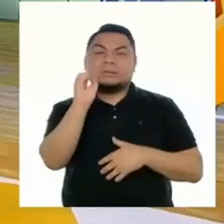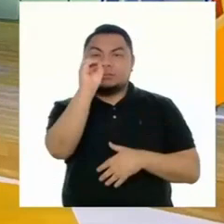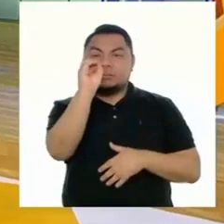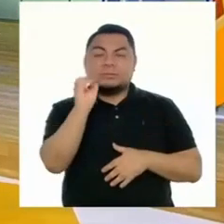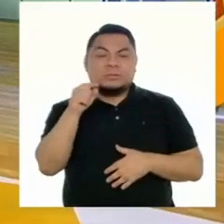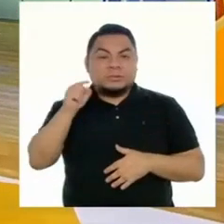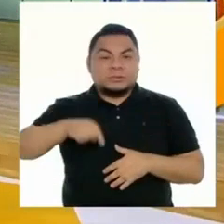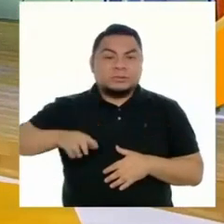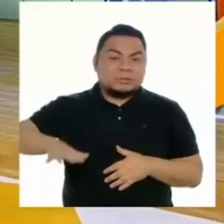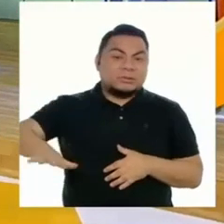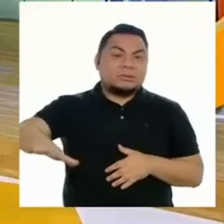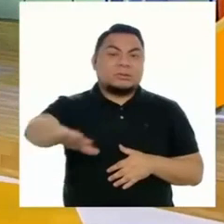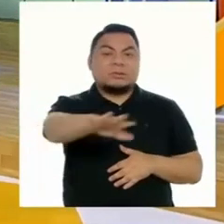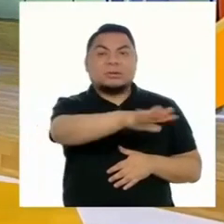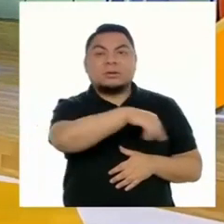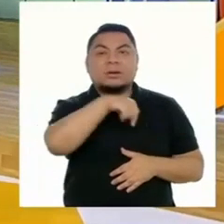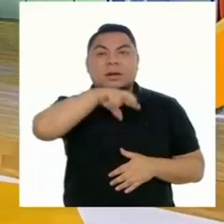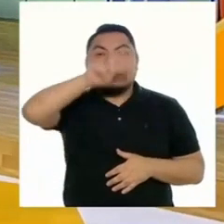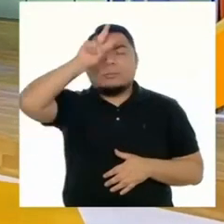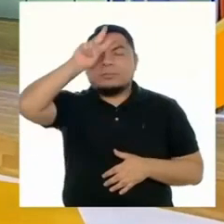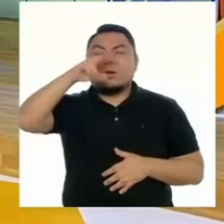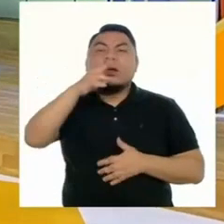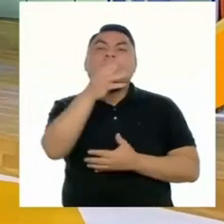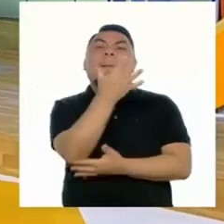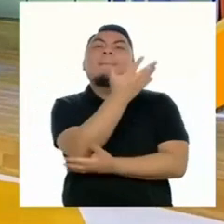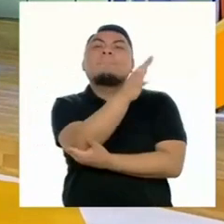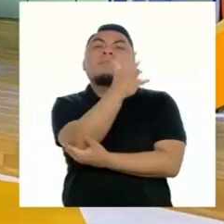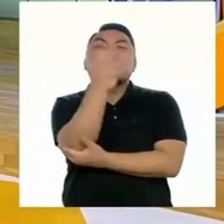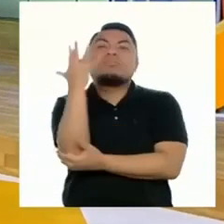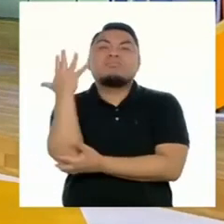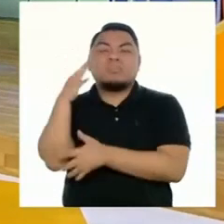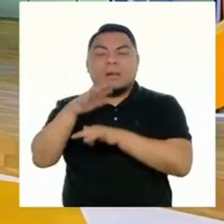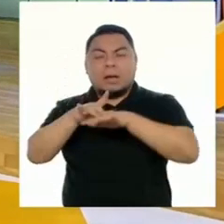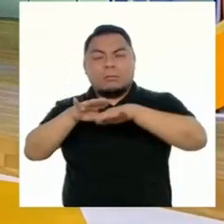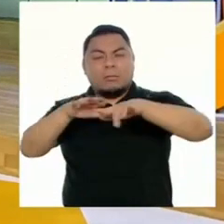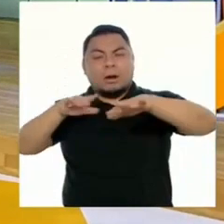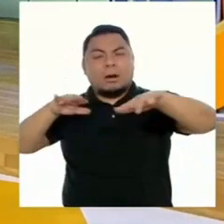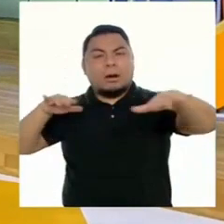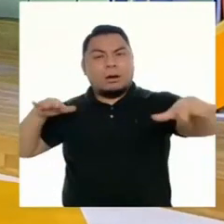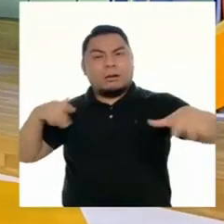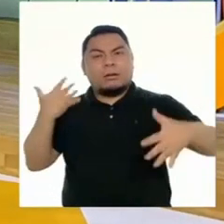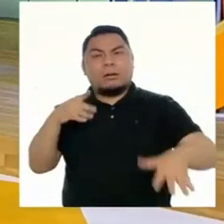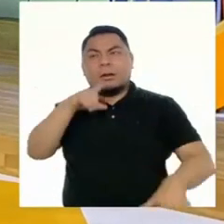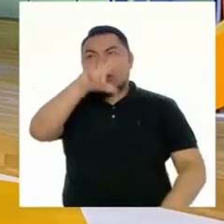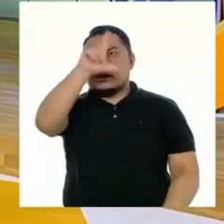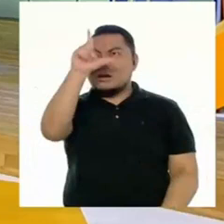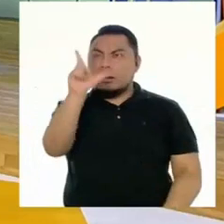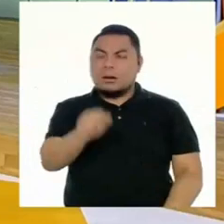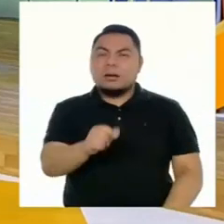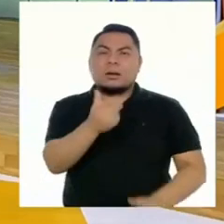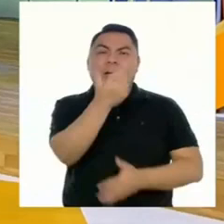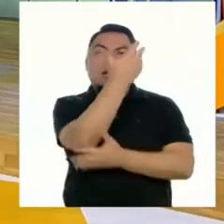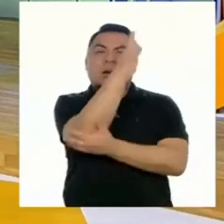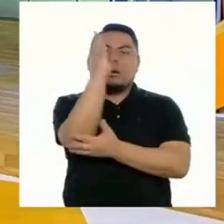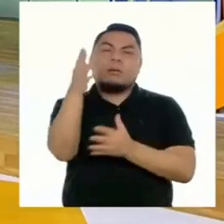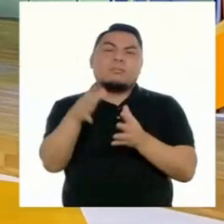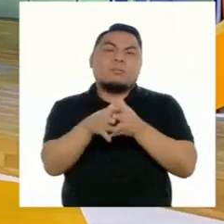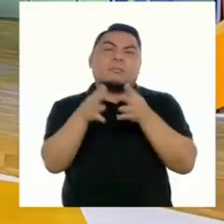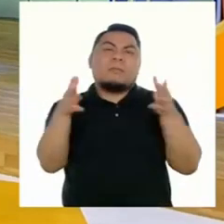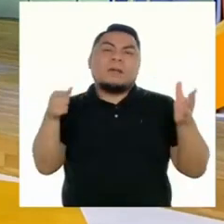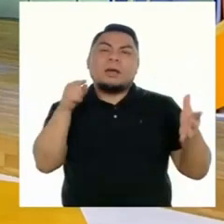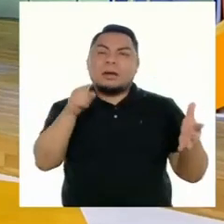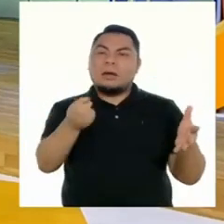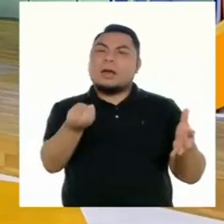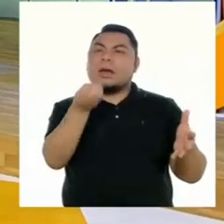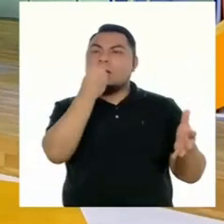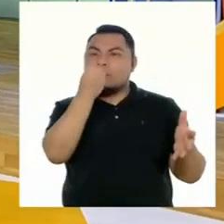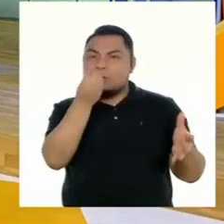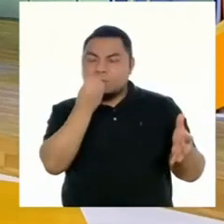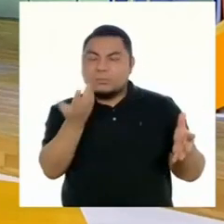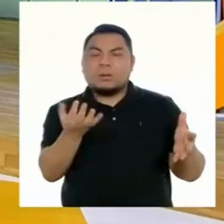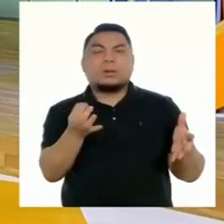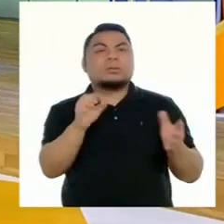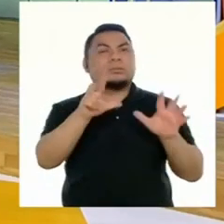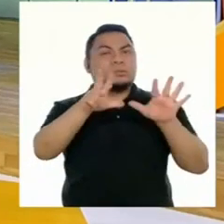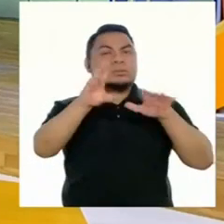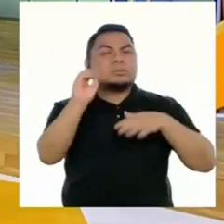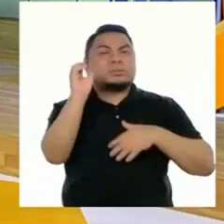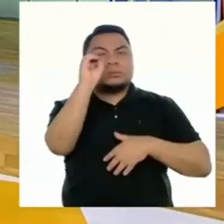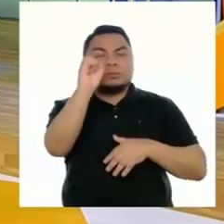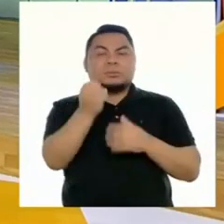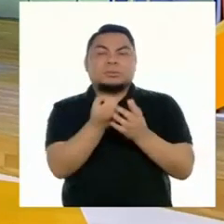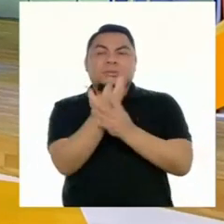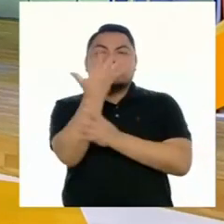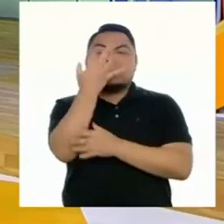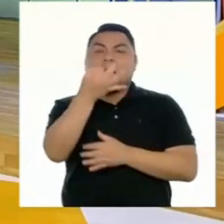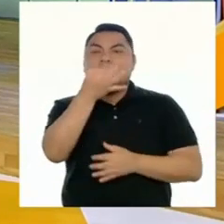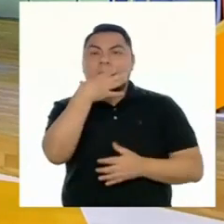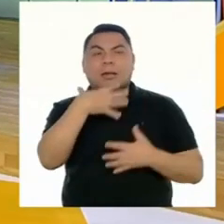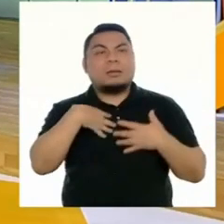de nuestro territorio está cubierto por bosques, de donde provienen el 70% de plantas alimenticias y el 80% de